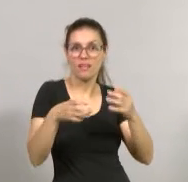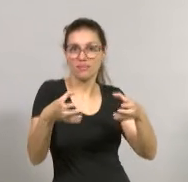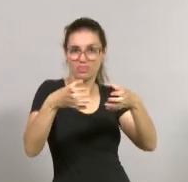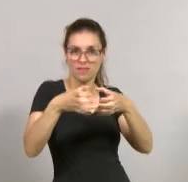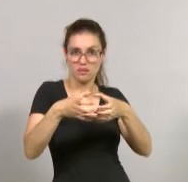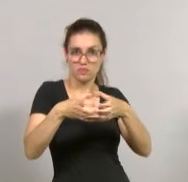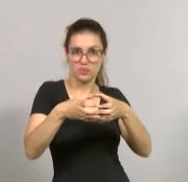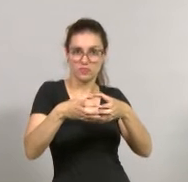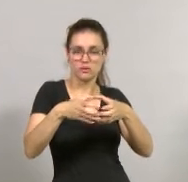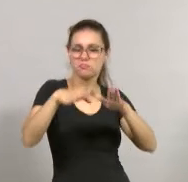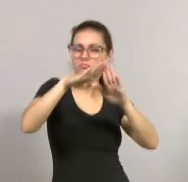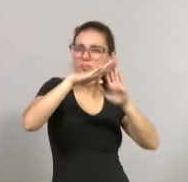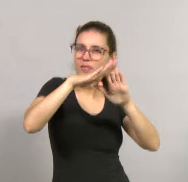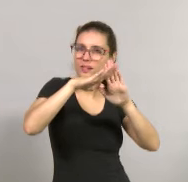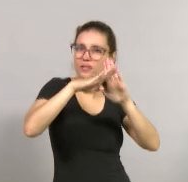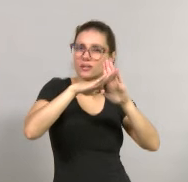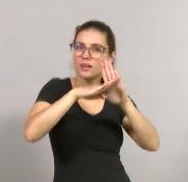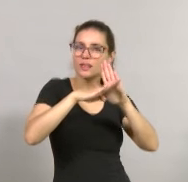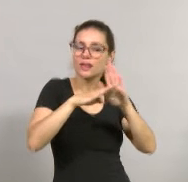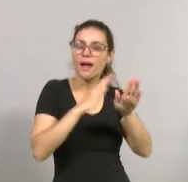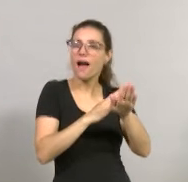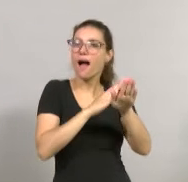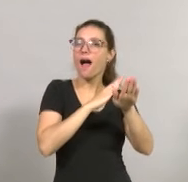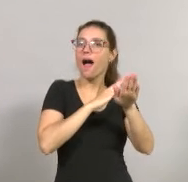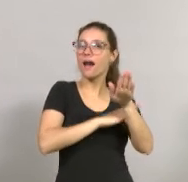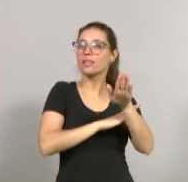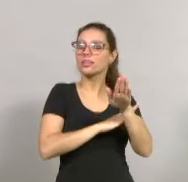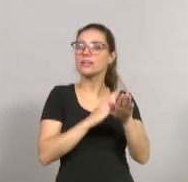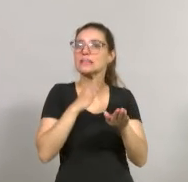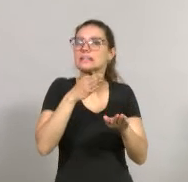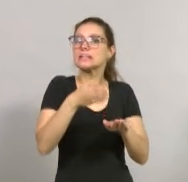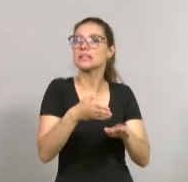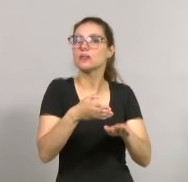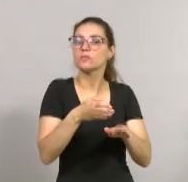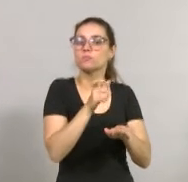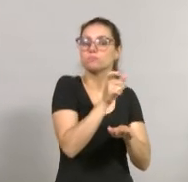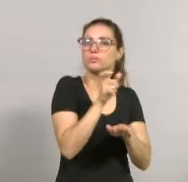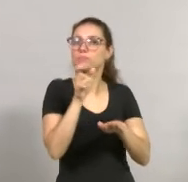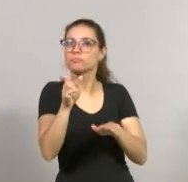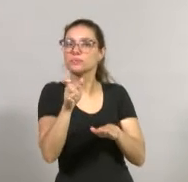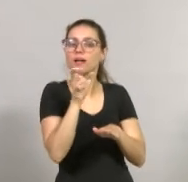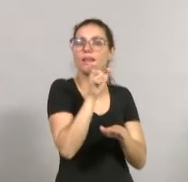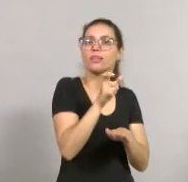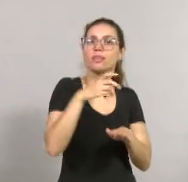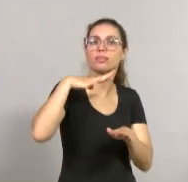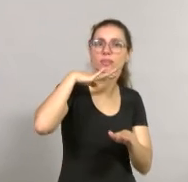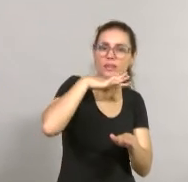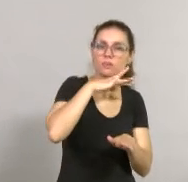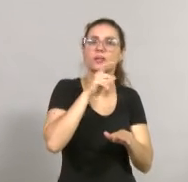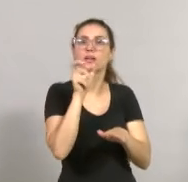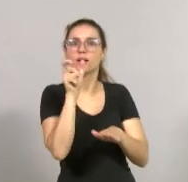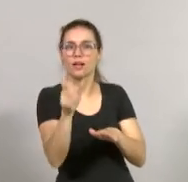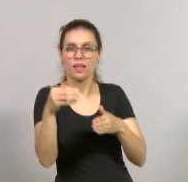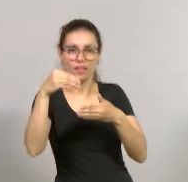las caracterizaciones con las que venimos respecto de este binomio, lenguaje inclusivo, que nos